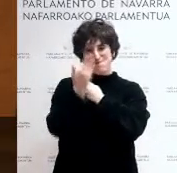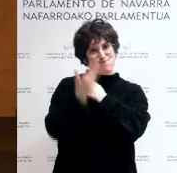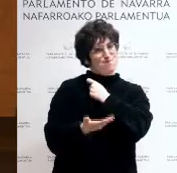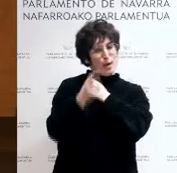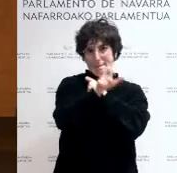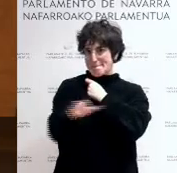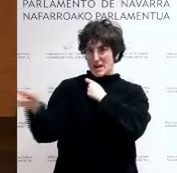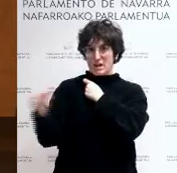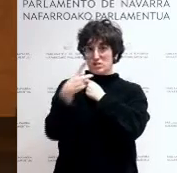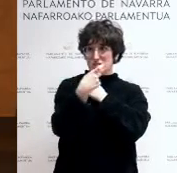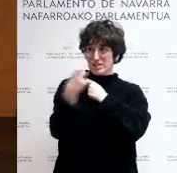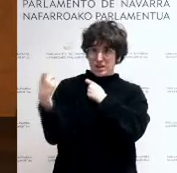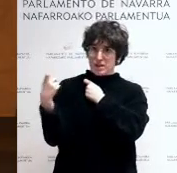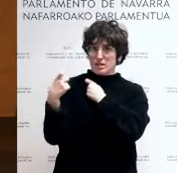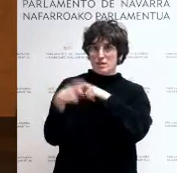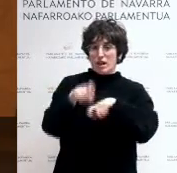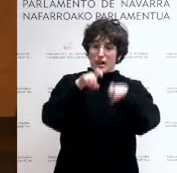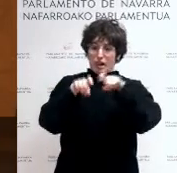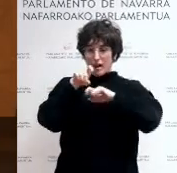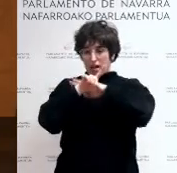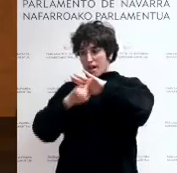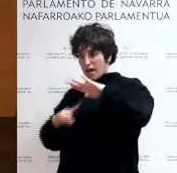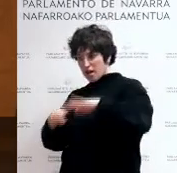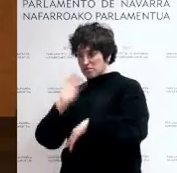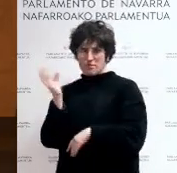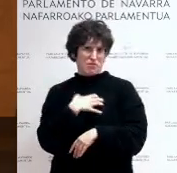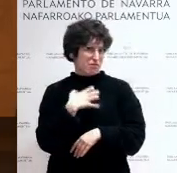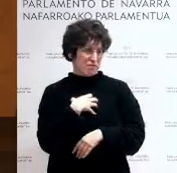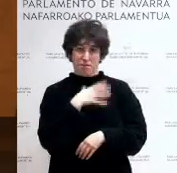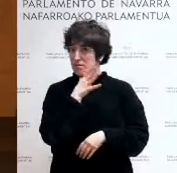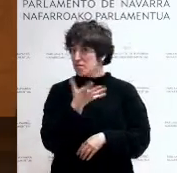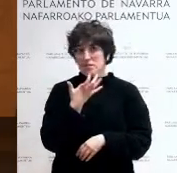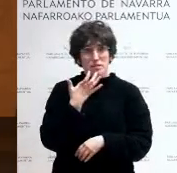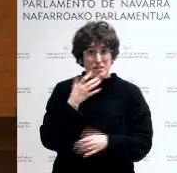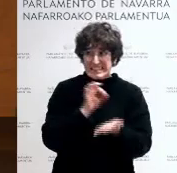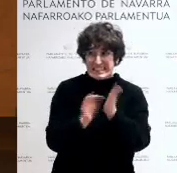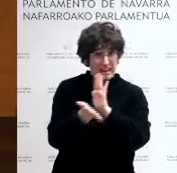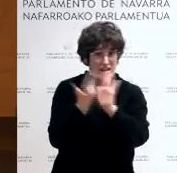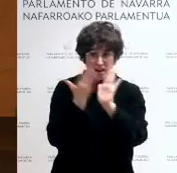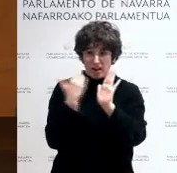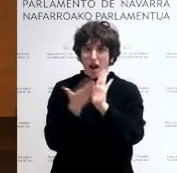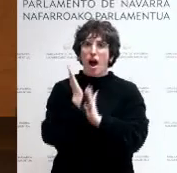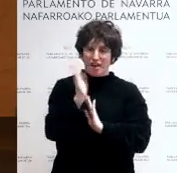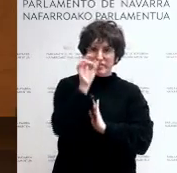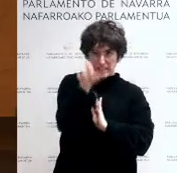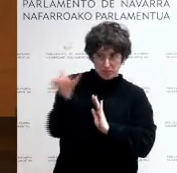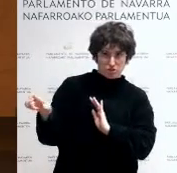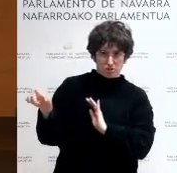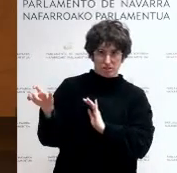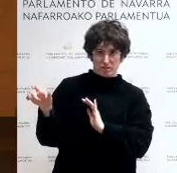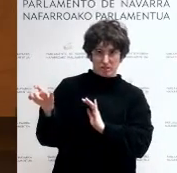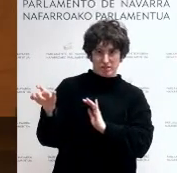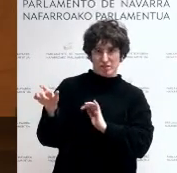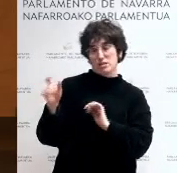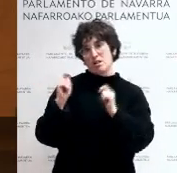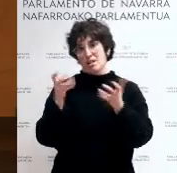podemos permitir que se den pasos atrás porque quitar o reducir estos servicios tiene una repercusión grande en los ciudadanos. Pone en riesgo la equidad y la